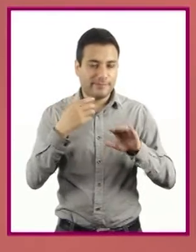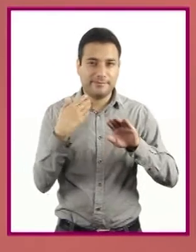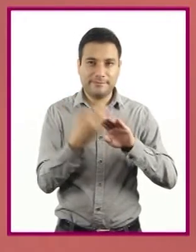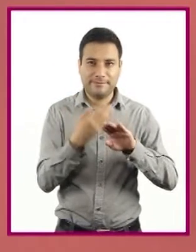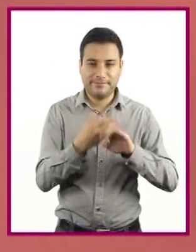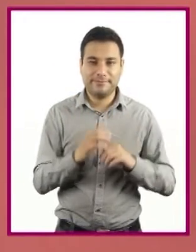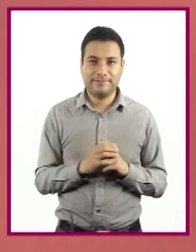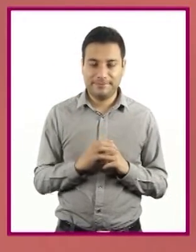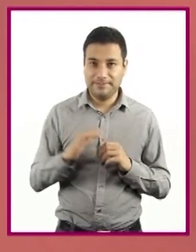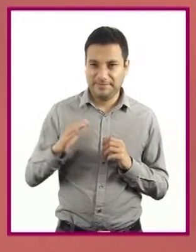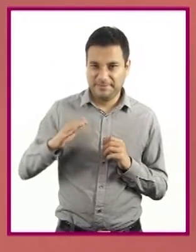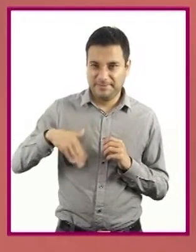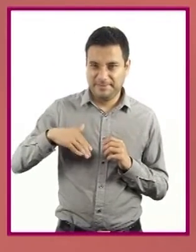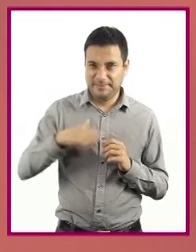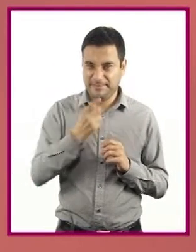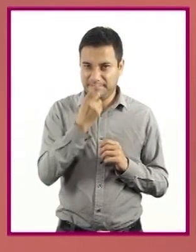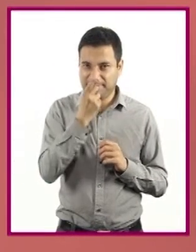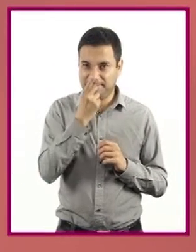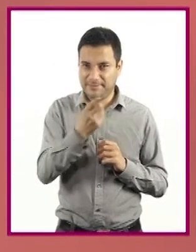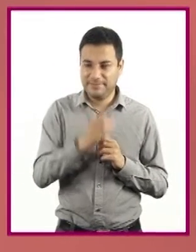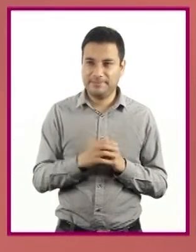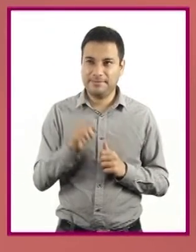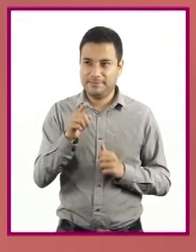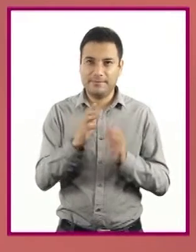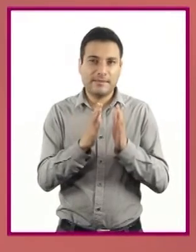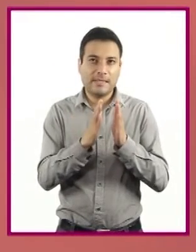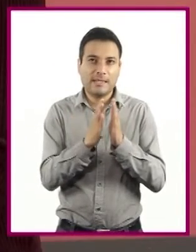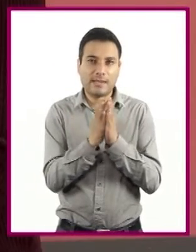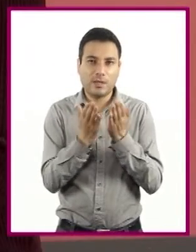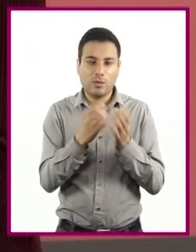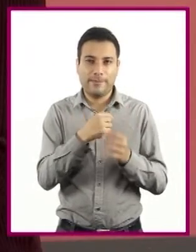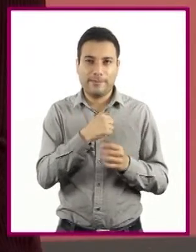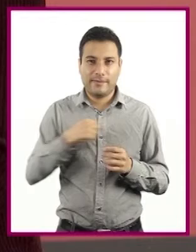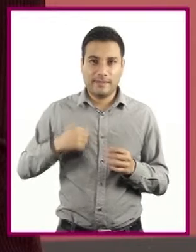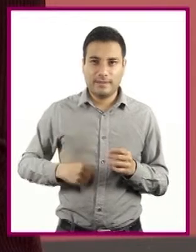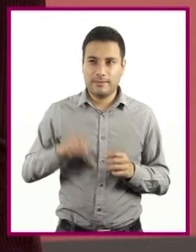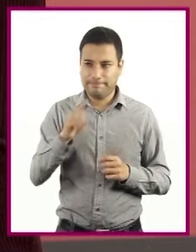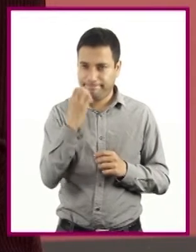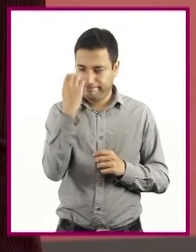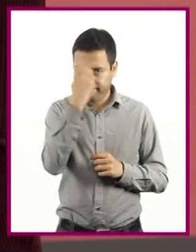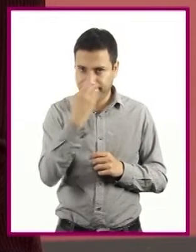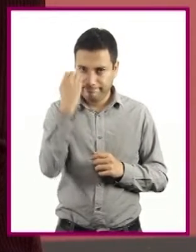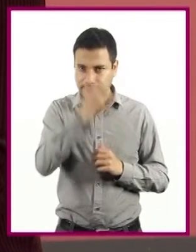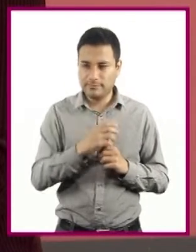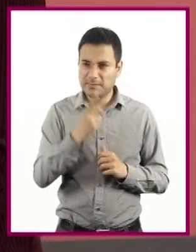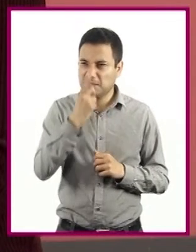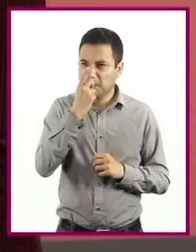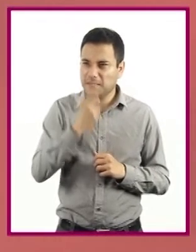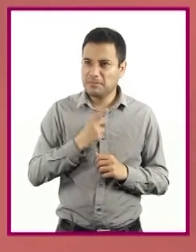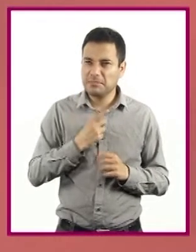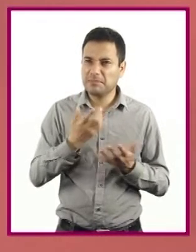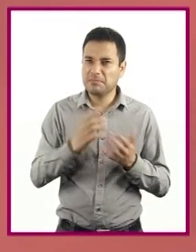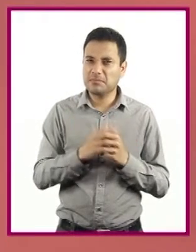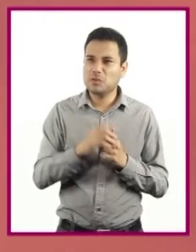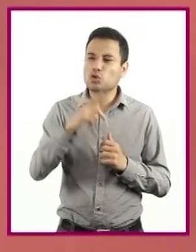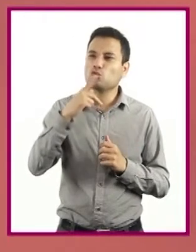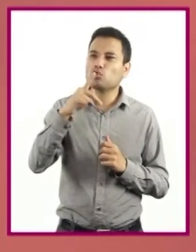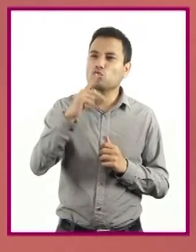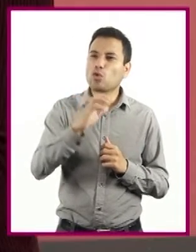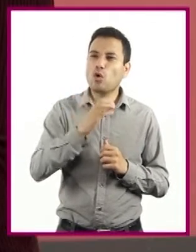Comentábamos hace un momento que usted ha estudiado la literatura china. ¿Nos puede platicar qué son los proverbios clásicos